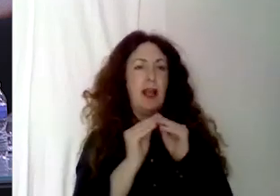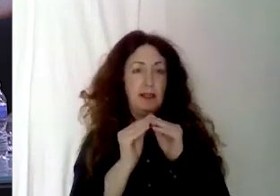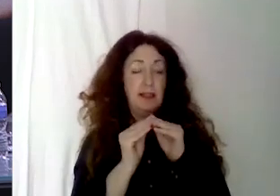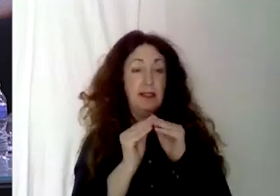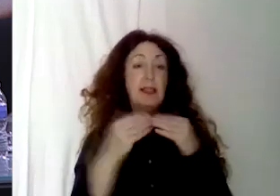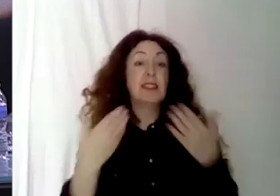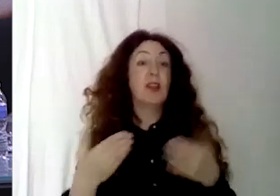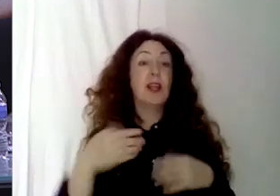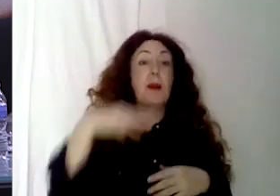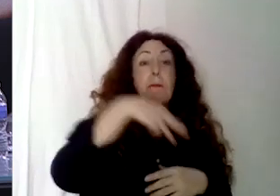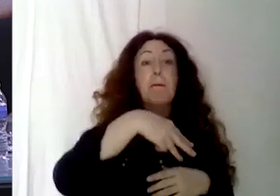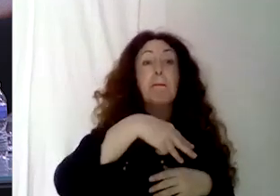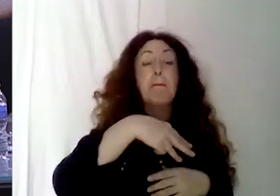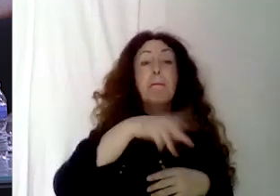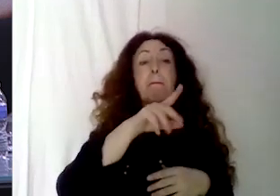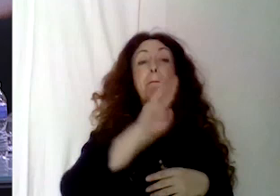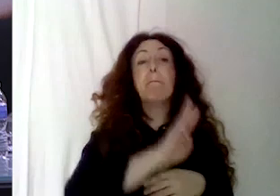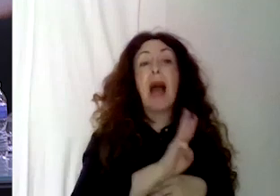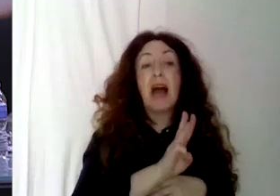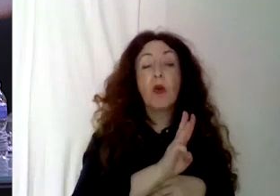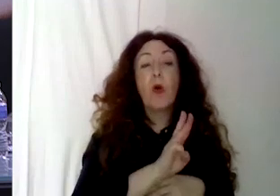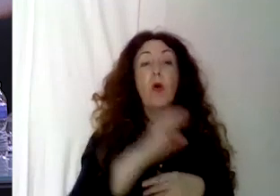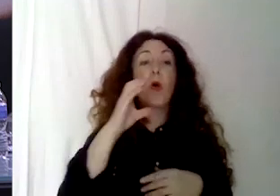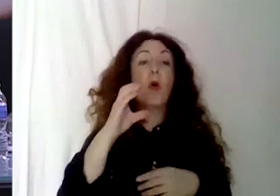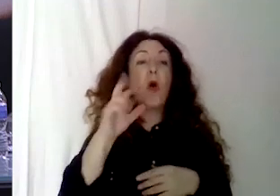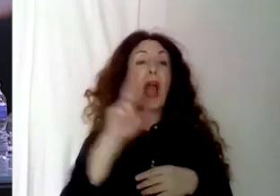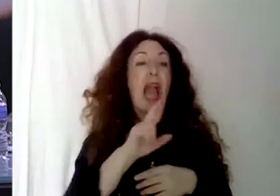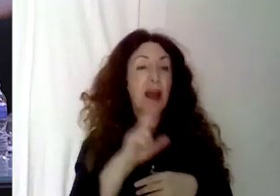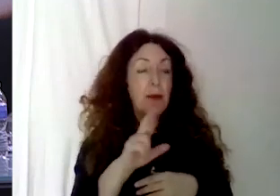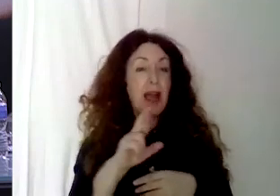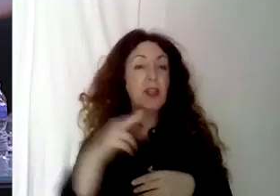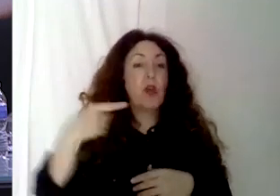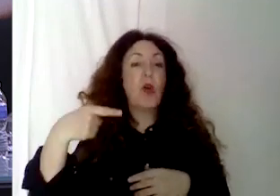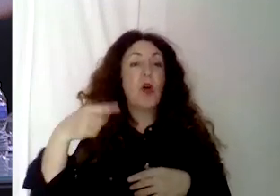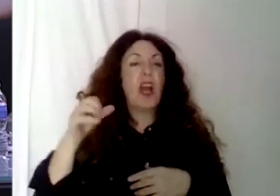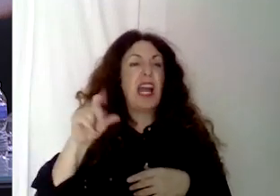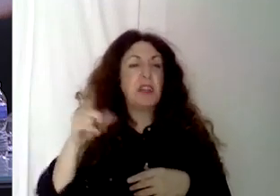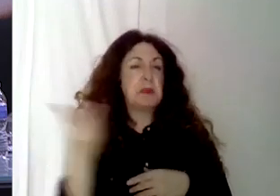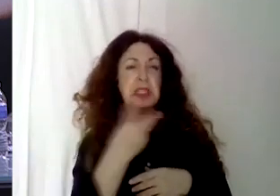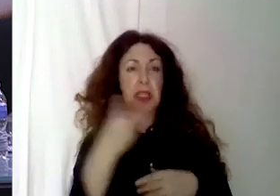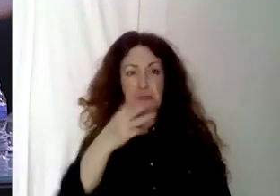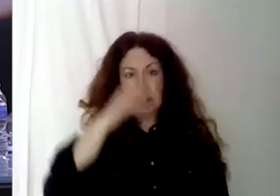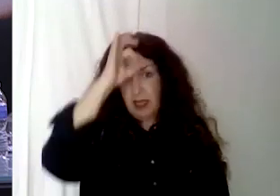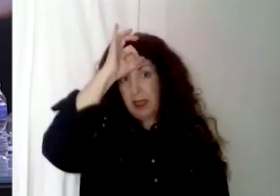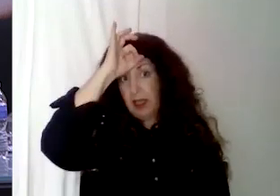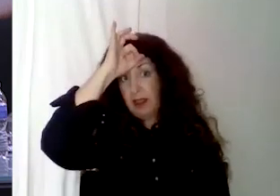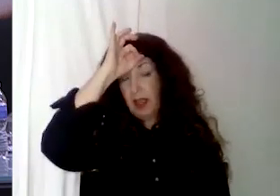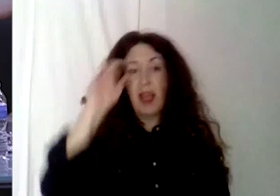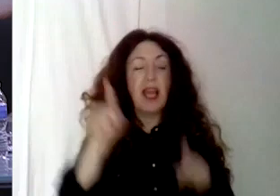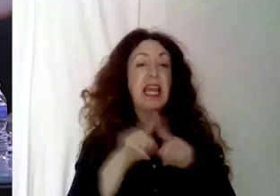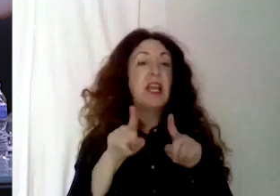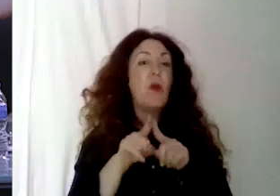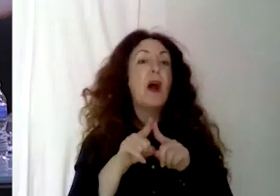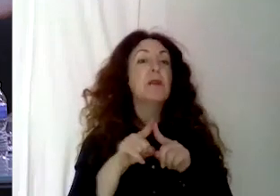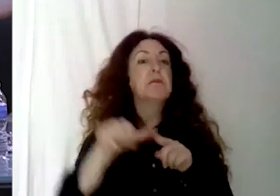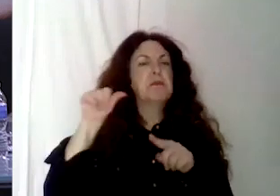ni Gesualdo, tenía la más remota idea. La más remota idea. Como nuestros abuelos jamás